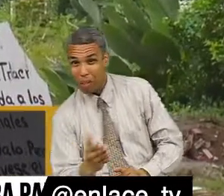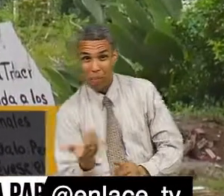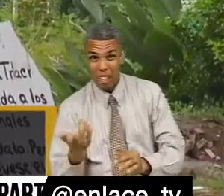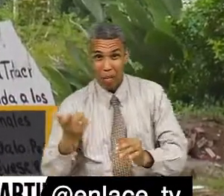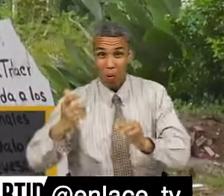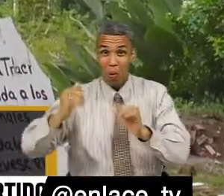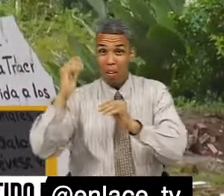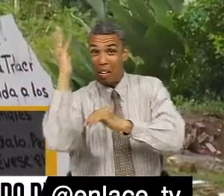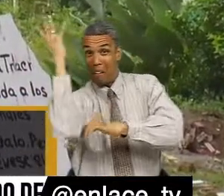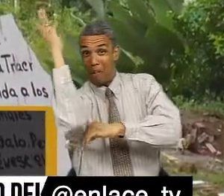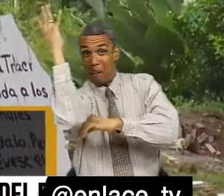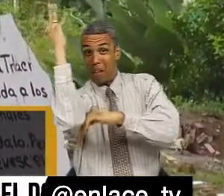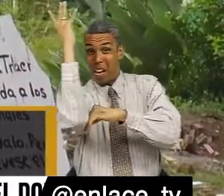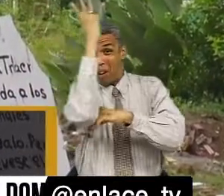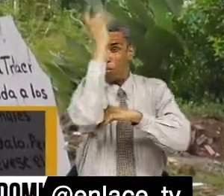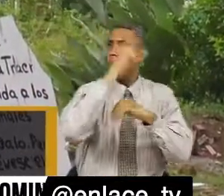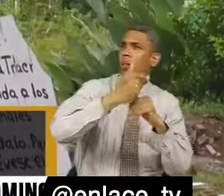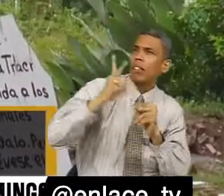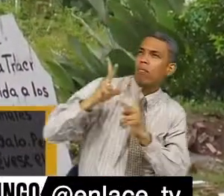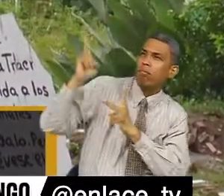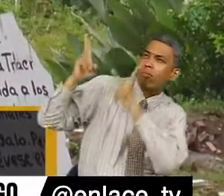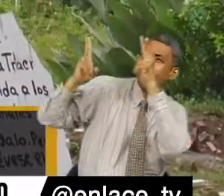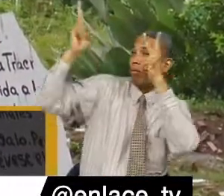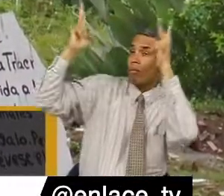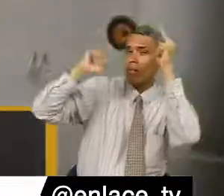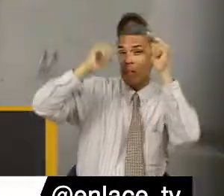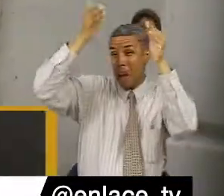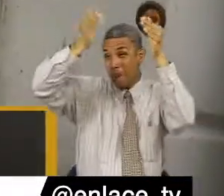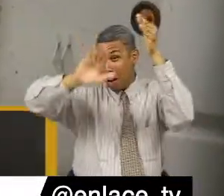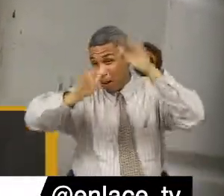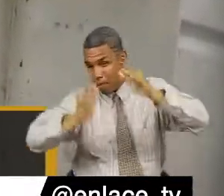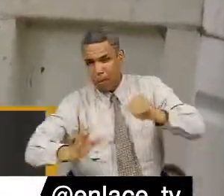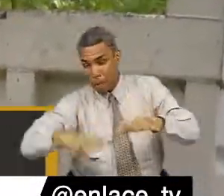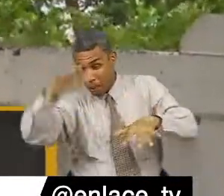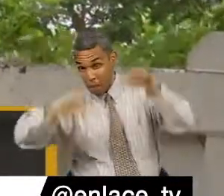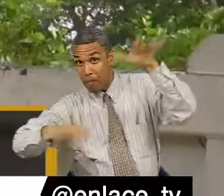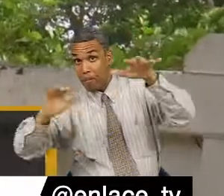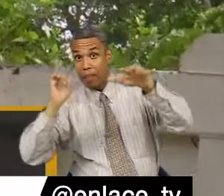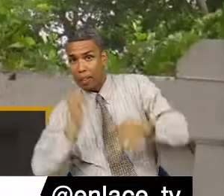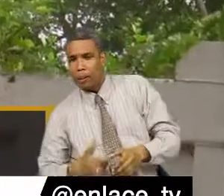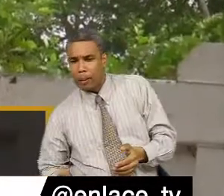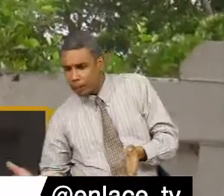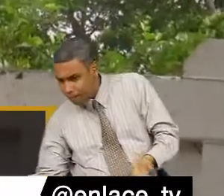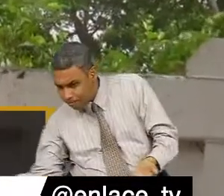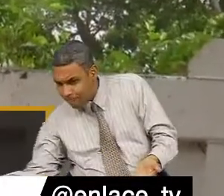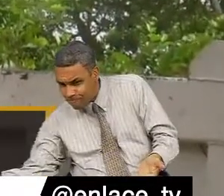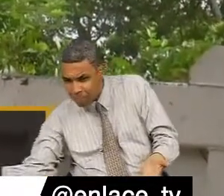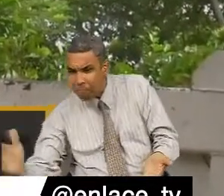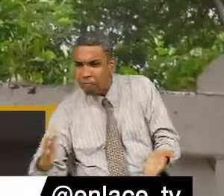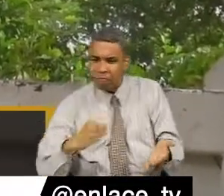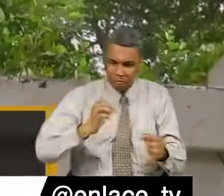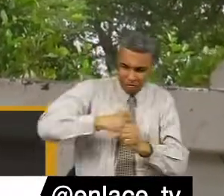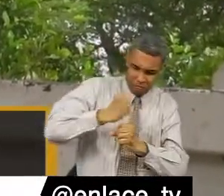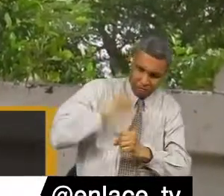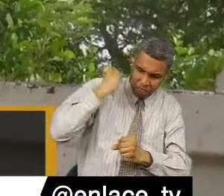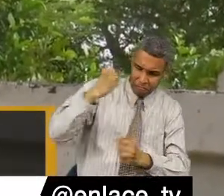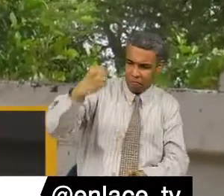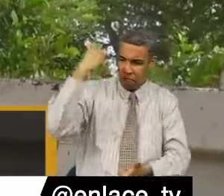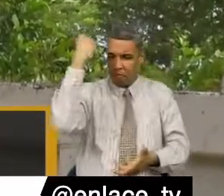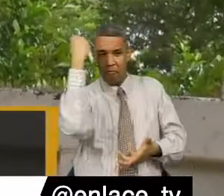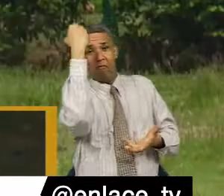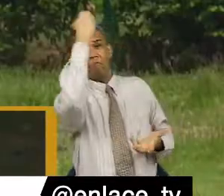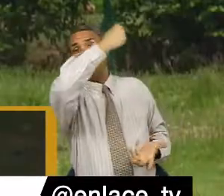El servicio que obtiene es pasando la notificación a Secretaría de Medio Ambiente, que es el ente encargado. Ellos le